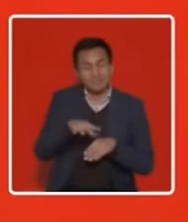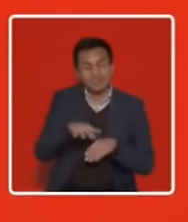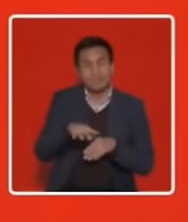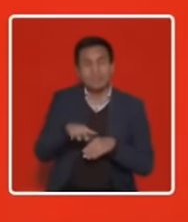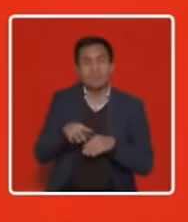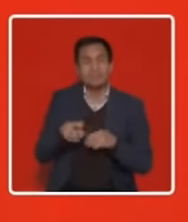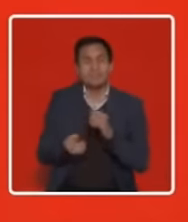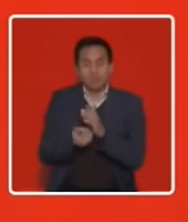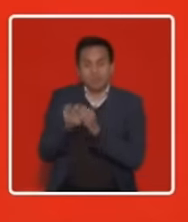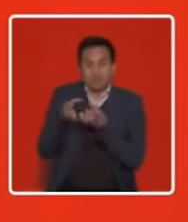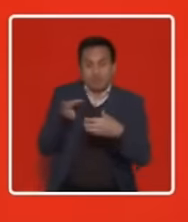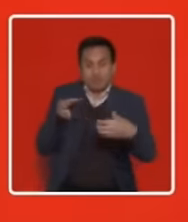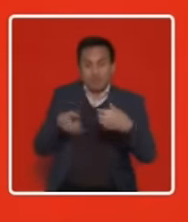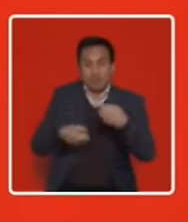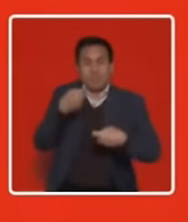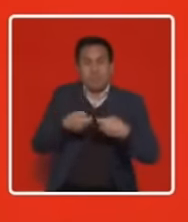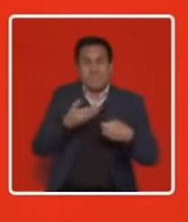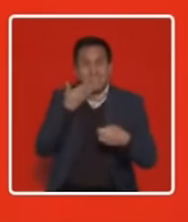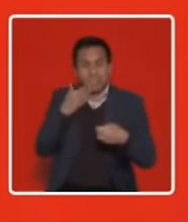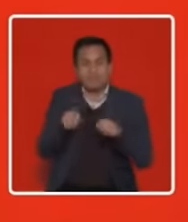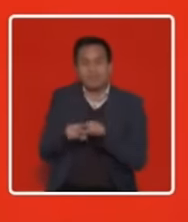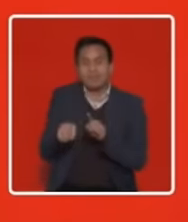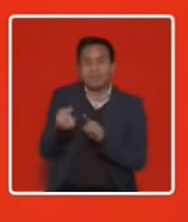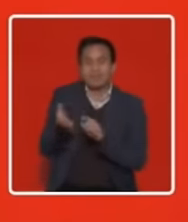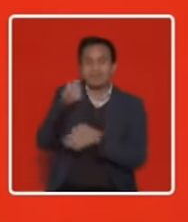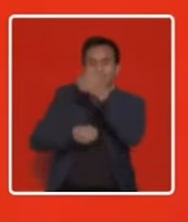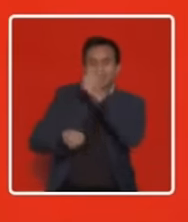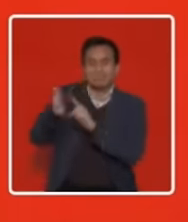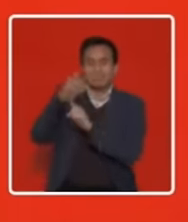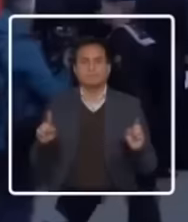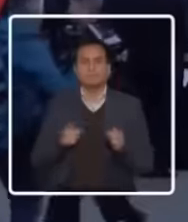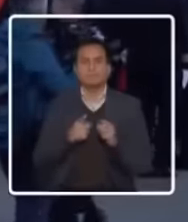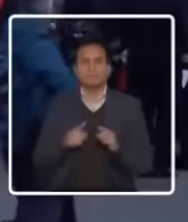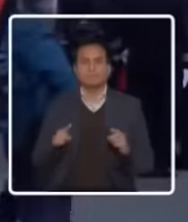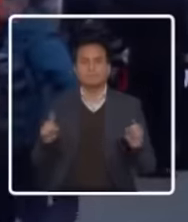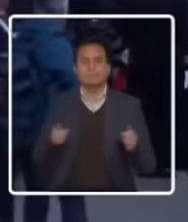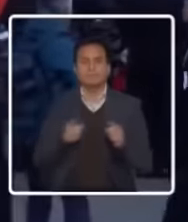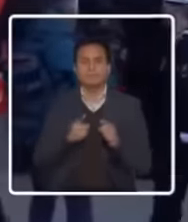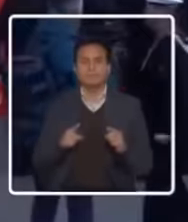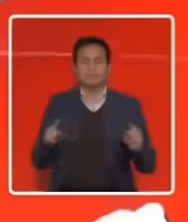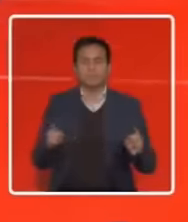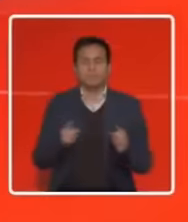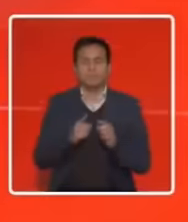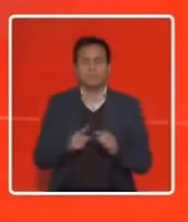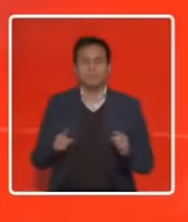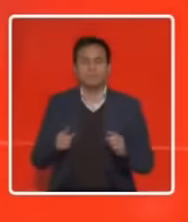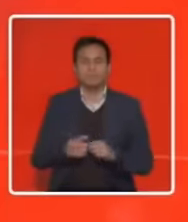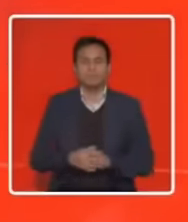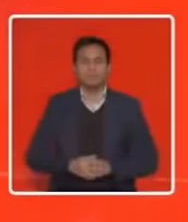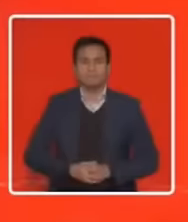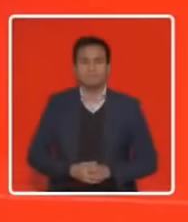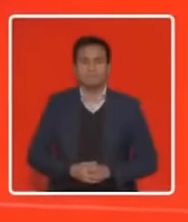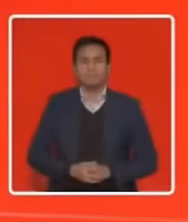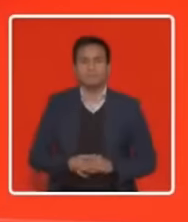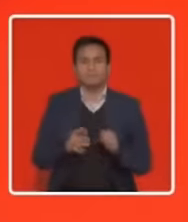Almirante Biel izará por primera vez el pabellón nacional. Este buque es mucho más que